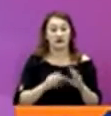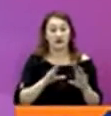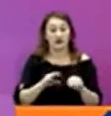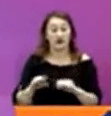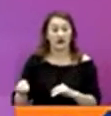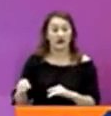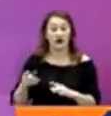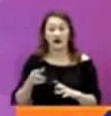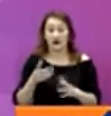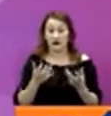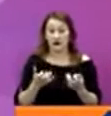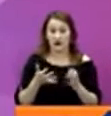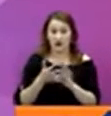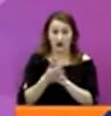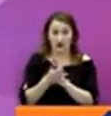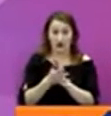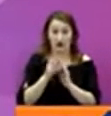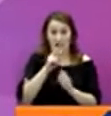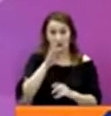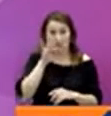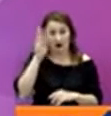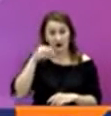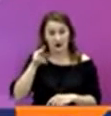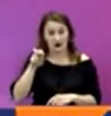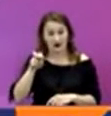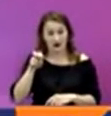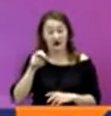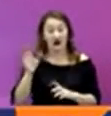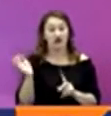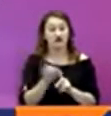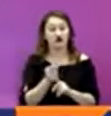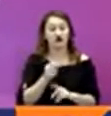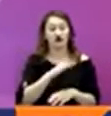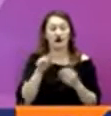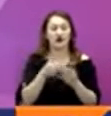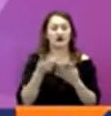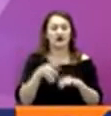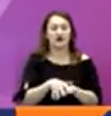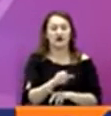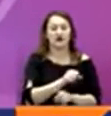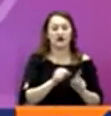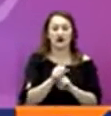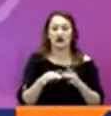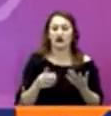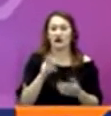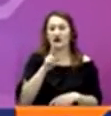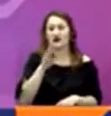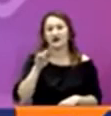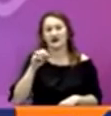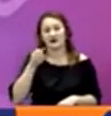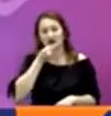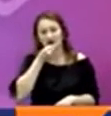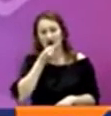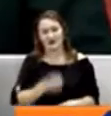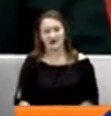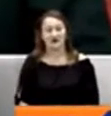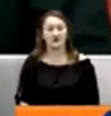importante, si quieres seguir informado 24/7, nos encuentra en todas nuestras redes sociales como RTVC